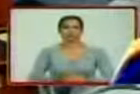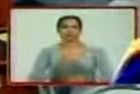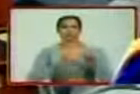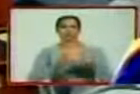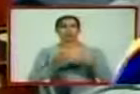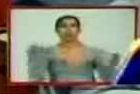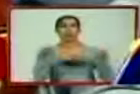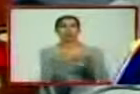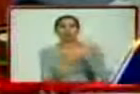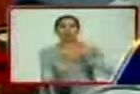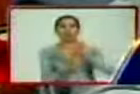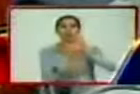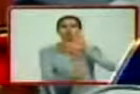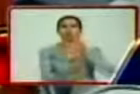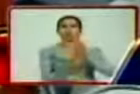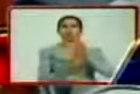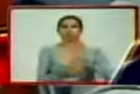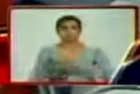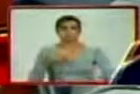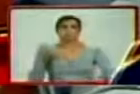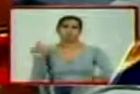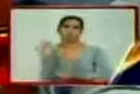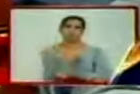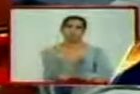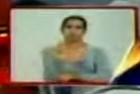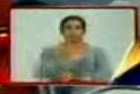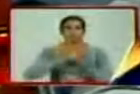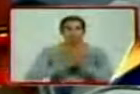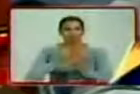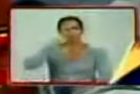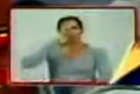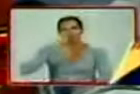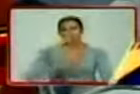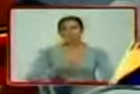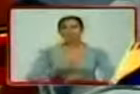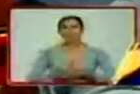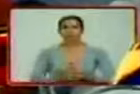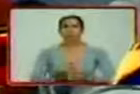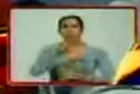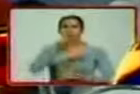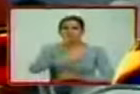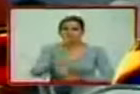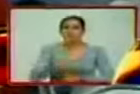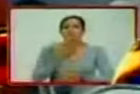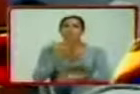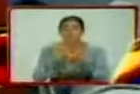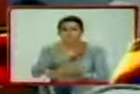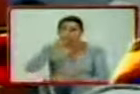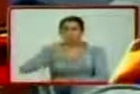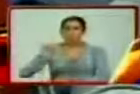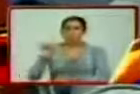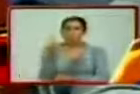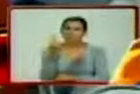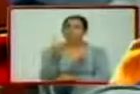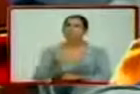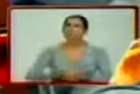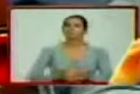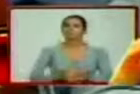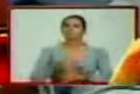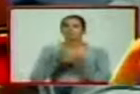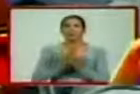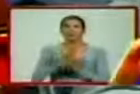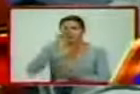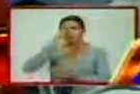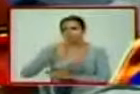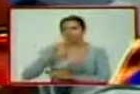adversado, nuestro mensaje de respeto, pero también exigimos respeto en primer lugar a la salud del presidente,